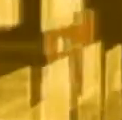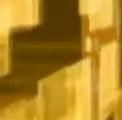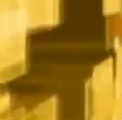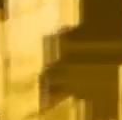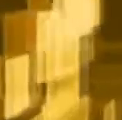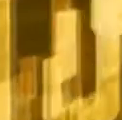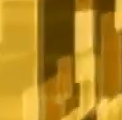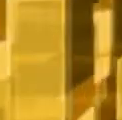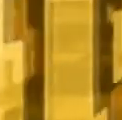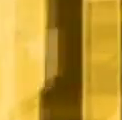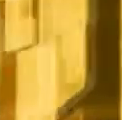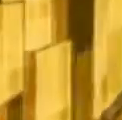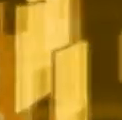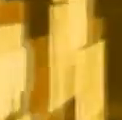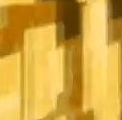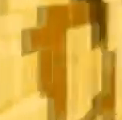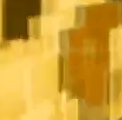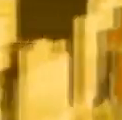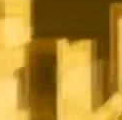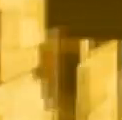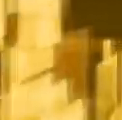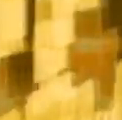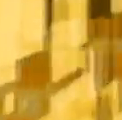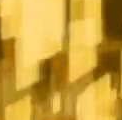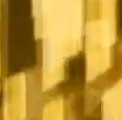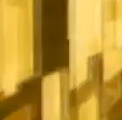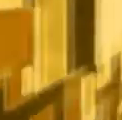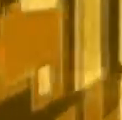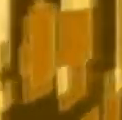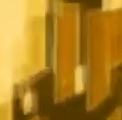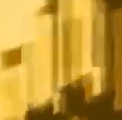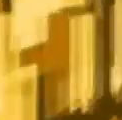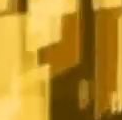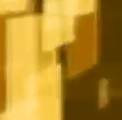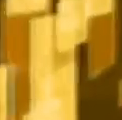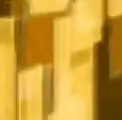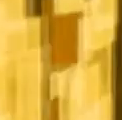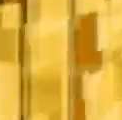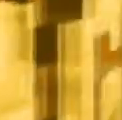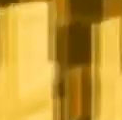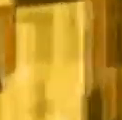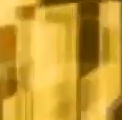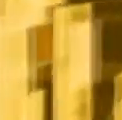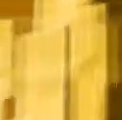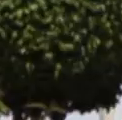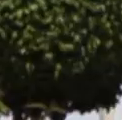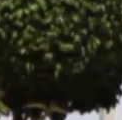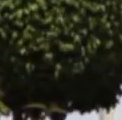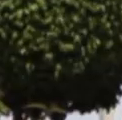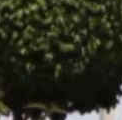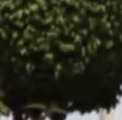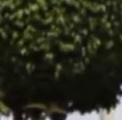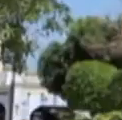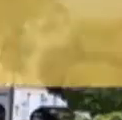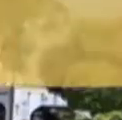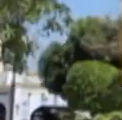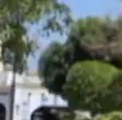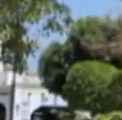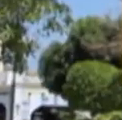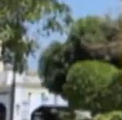lleva aquí los cabos el noticiero por internet que te mantiene informado te presentamos lo más relevante generado en el municipio